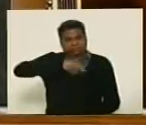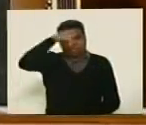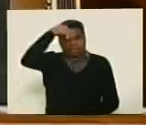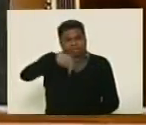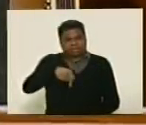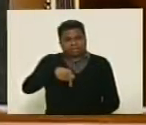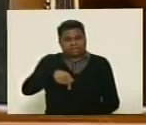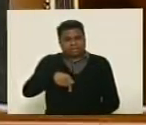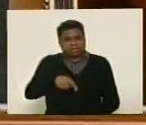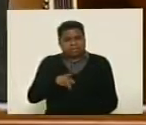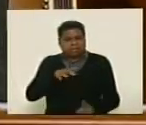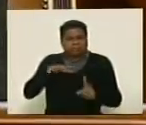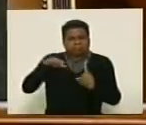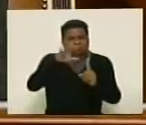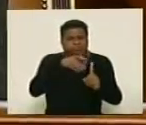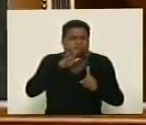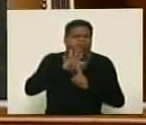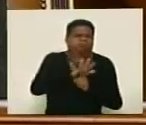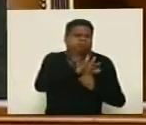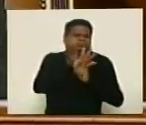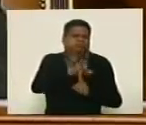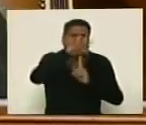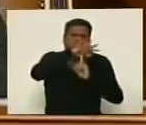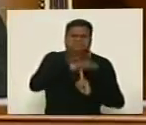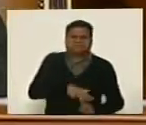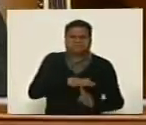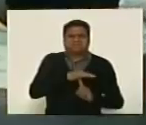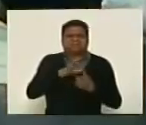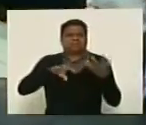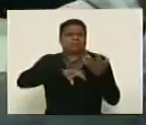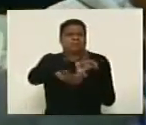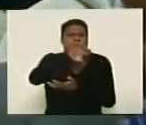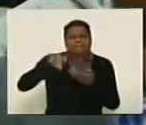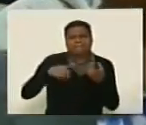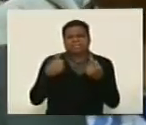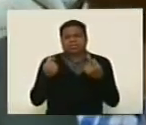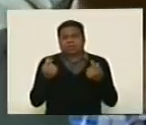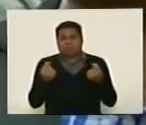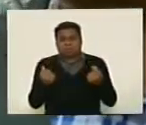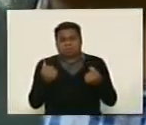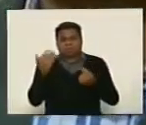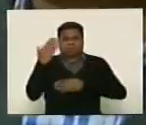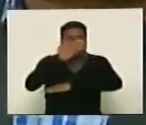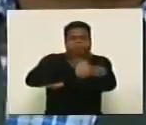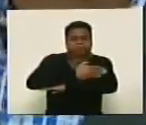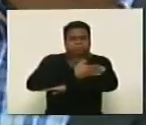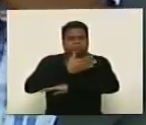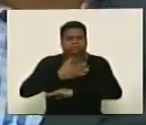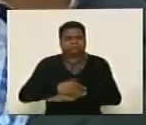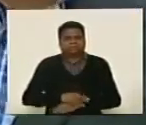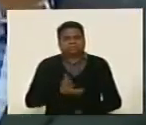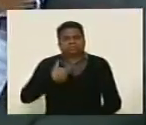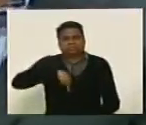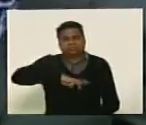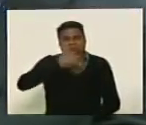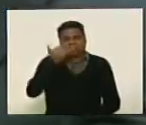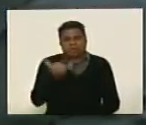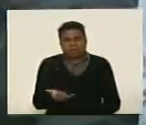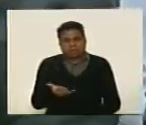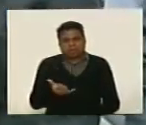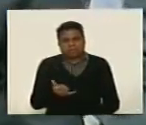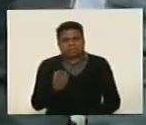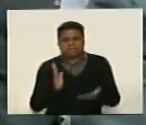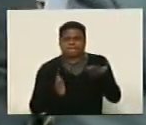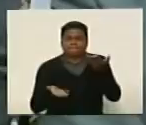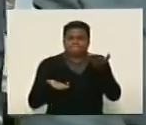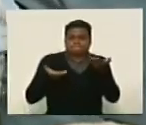del terrorismo, después de las dificultades producto de la guerra económica, tenemos que hacer el